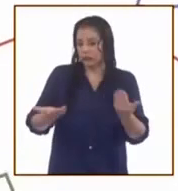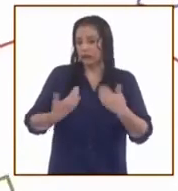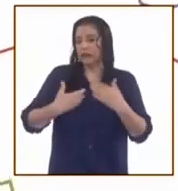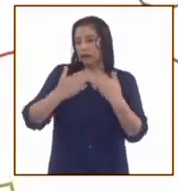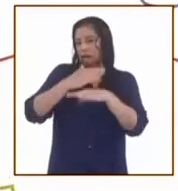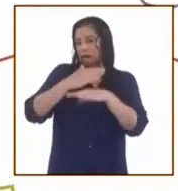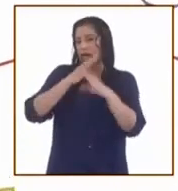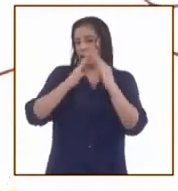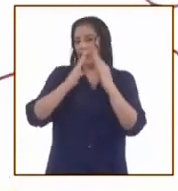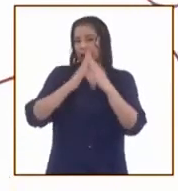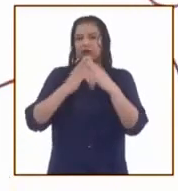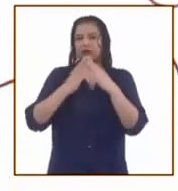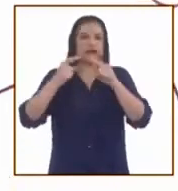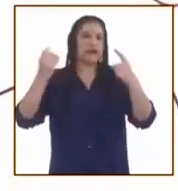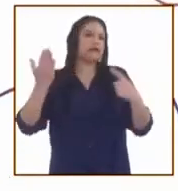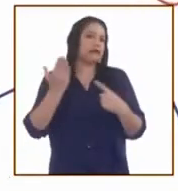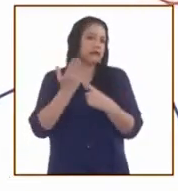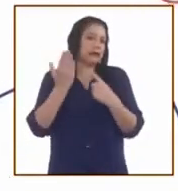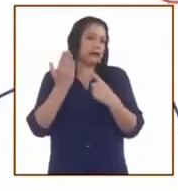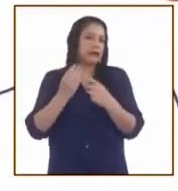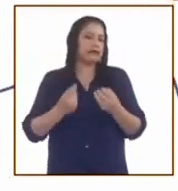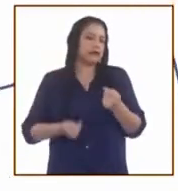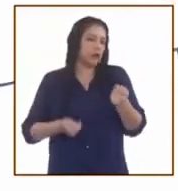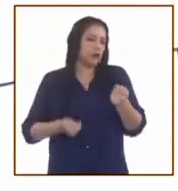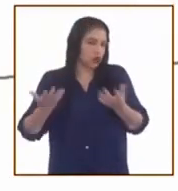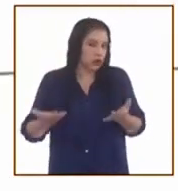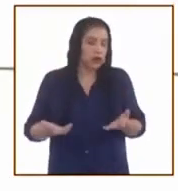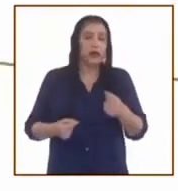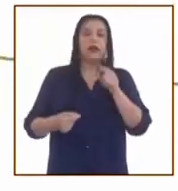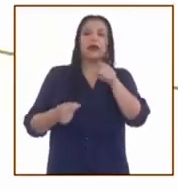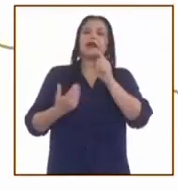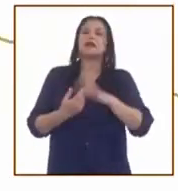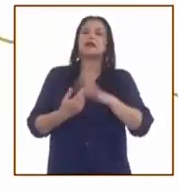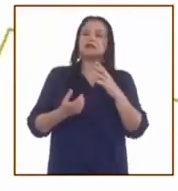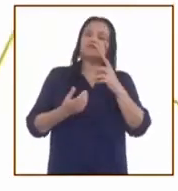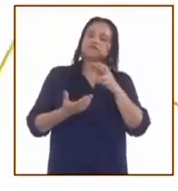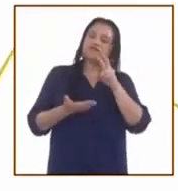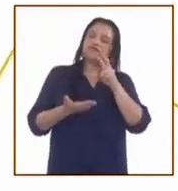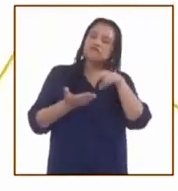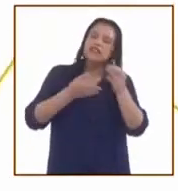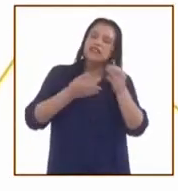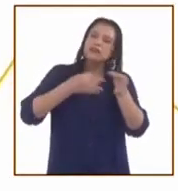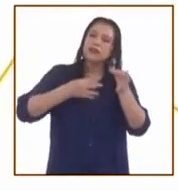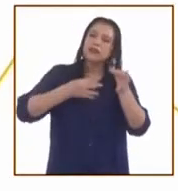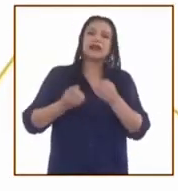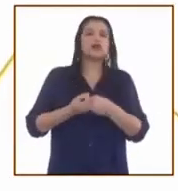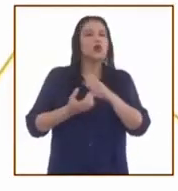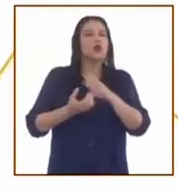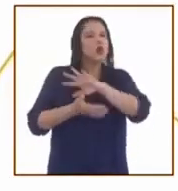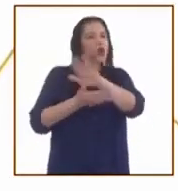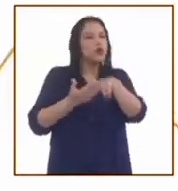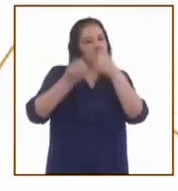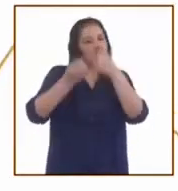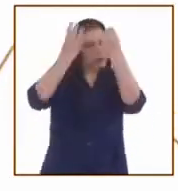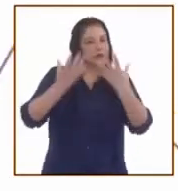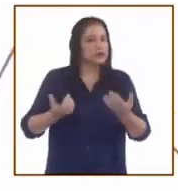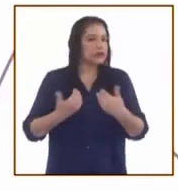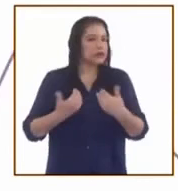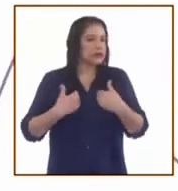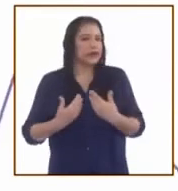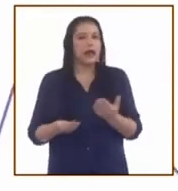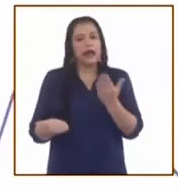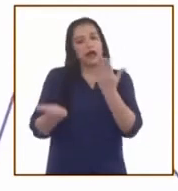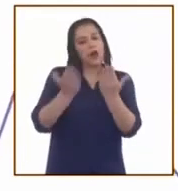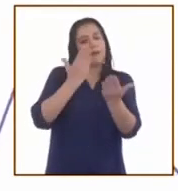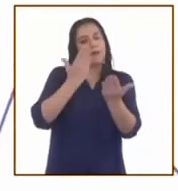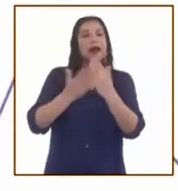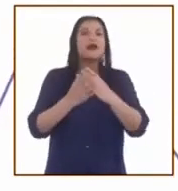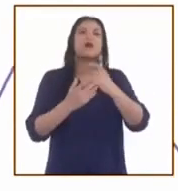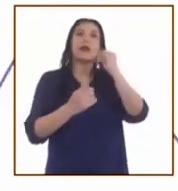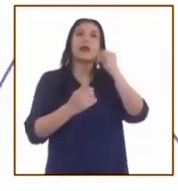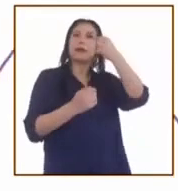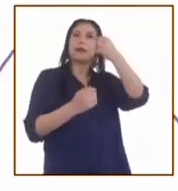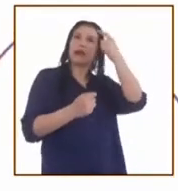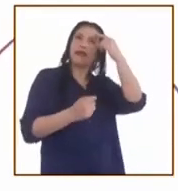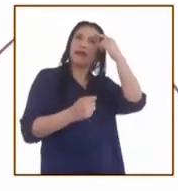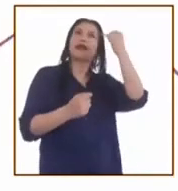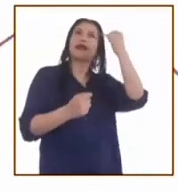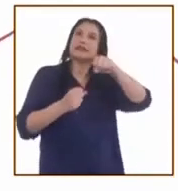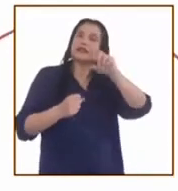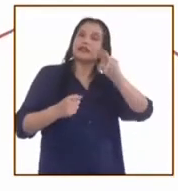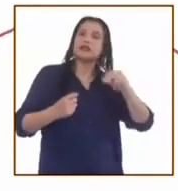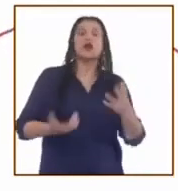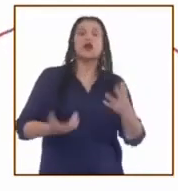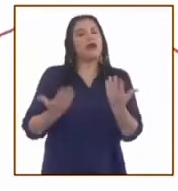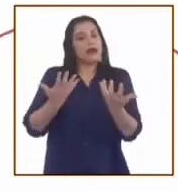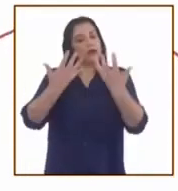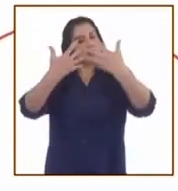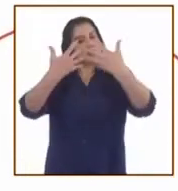y diversas técnicas de medición. Interpreta los datos y resultados que obtiene en su indagación. Los contrasta con su hipótesis e información